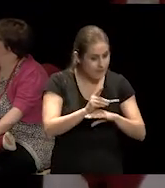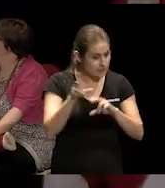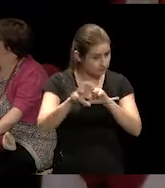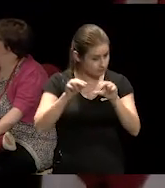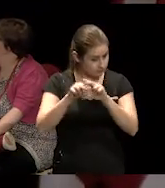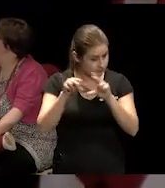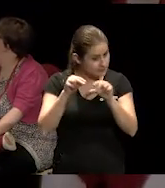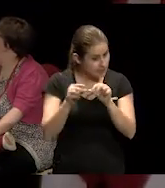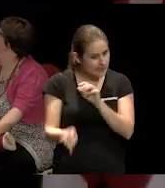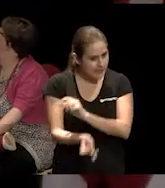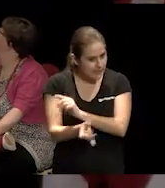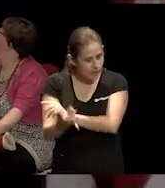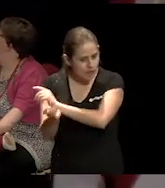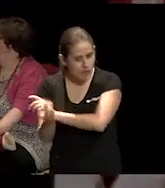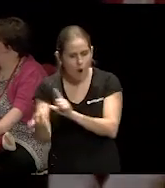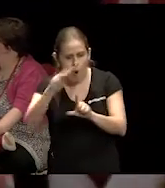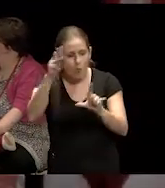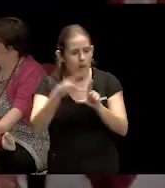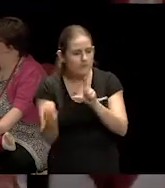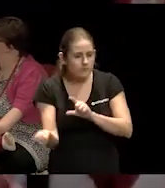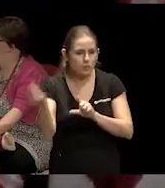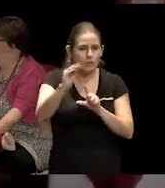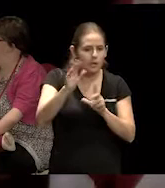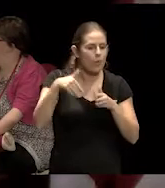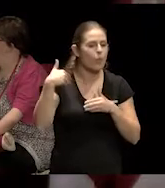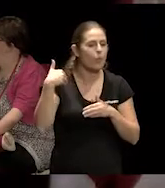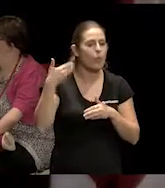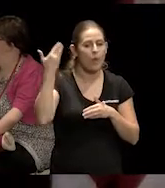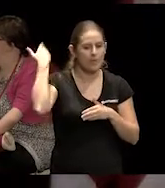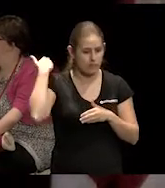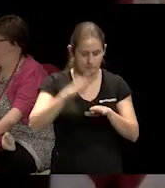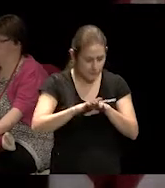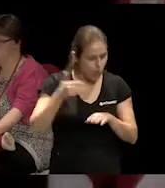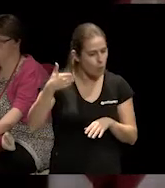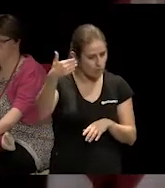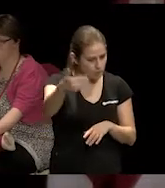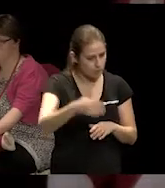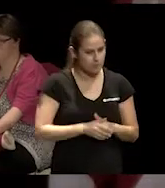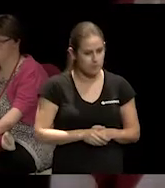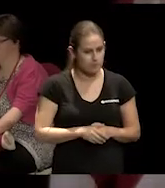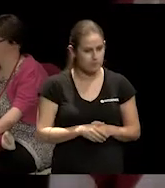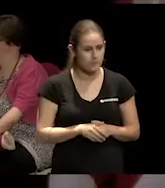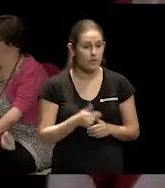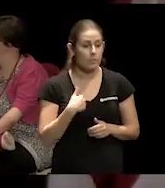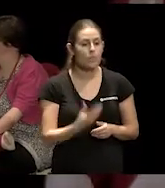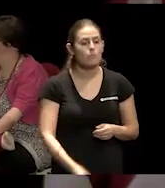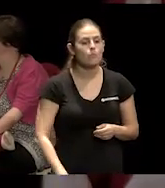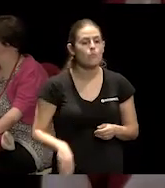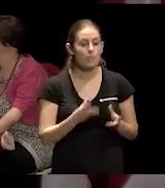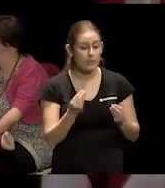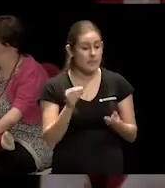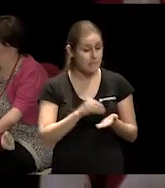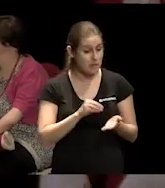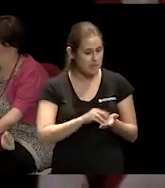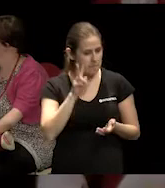pues, claro, cuando ves a un grupo tocar, bueno, yo me pregunto muchas veces cómo lo hacen, ¿no? Porque es la cuestión esta de que suelo